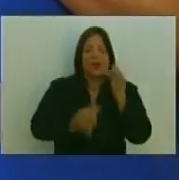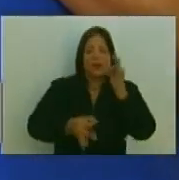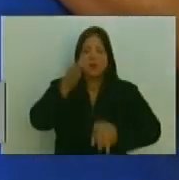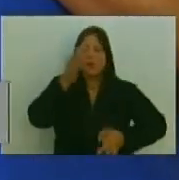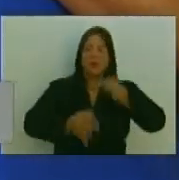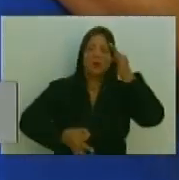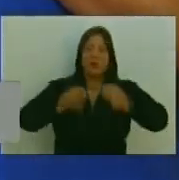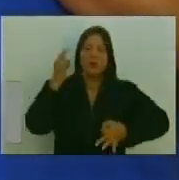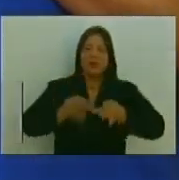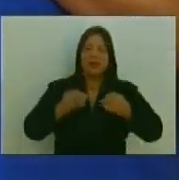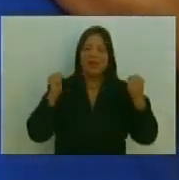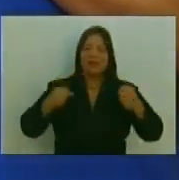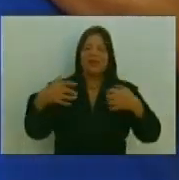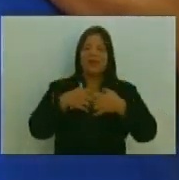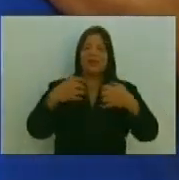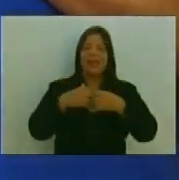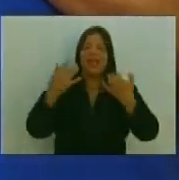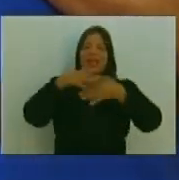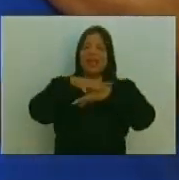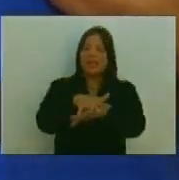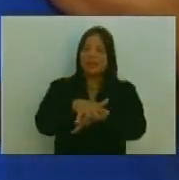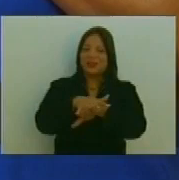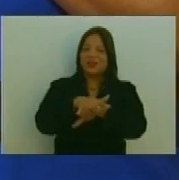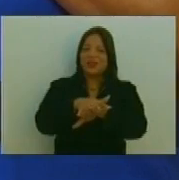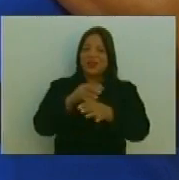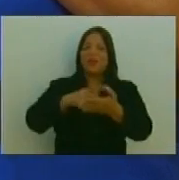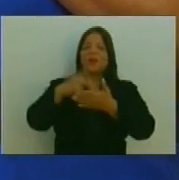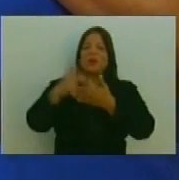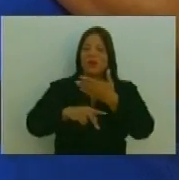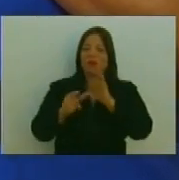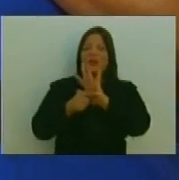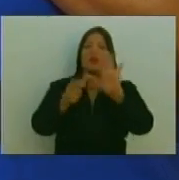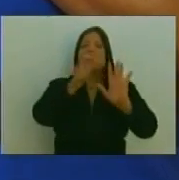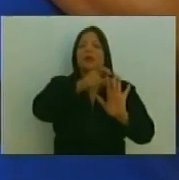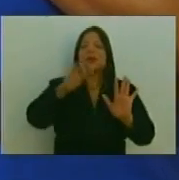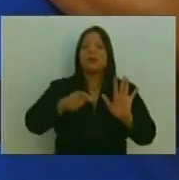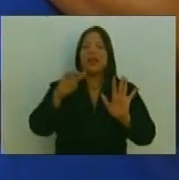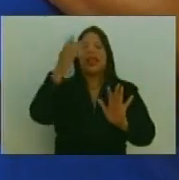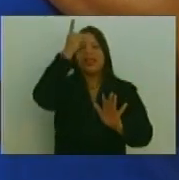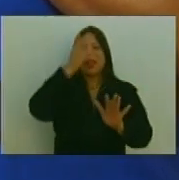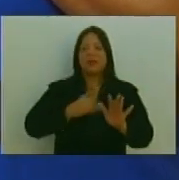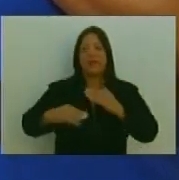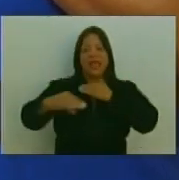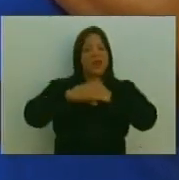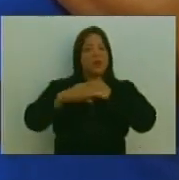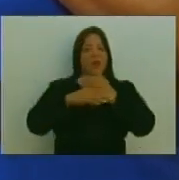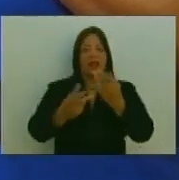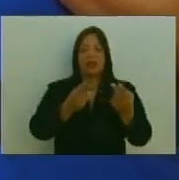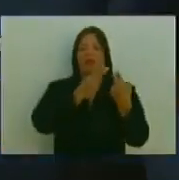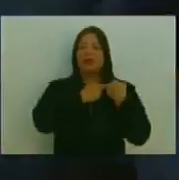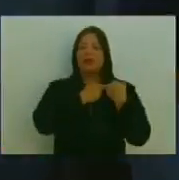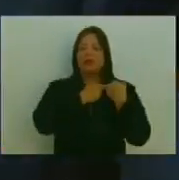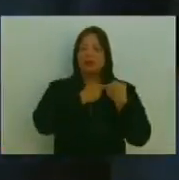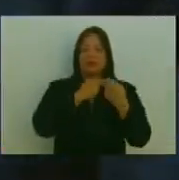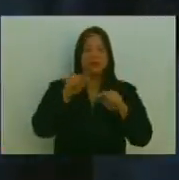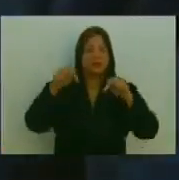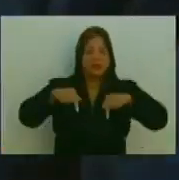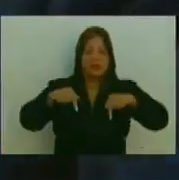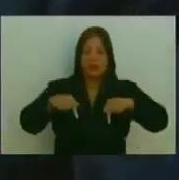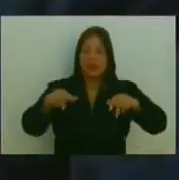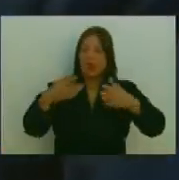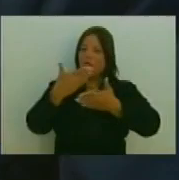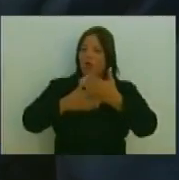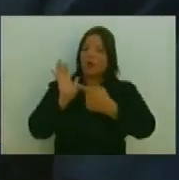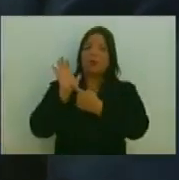seguir dando la batalla por la inclusión y la equiparación de oportunidades de las personas con discapacidad, la igualdad que nos merecemos. Entonces, estos dos